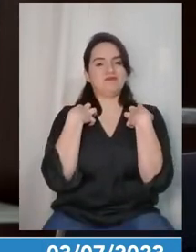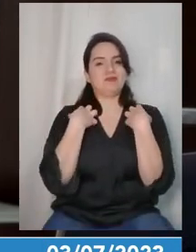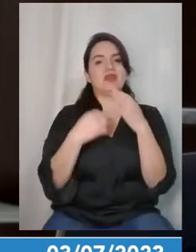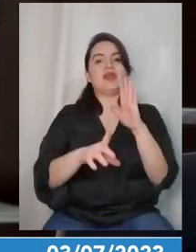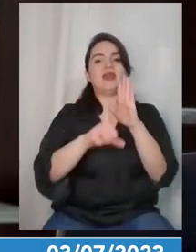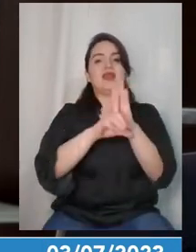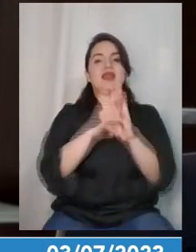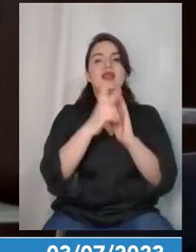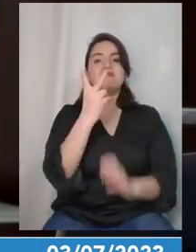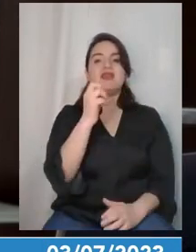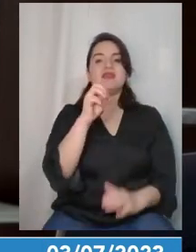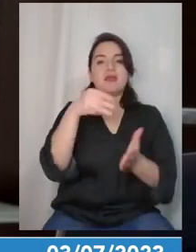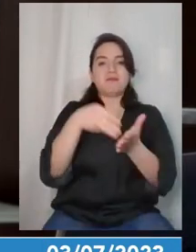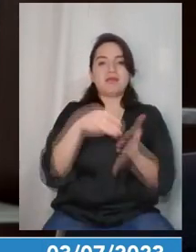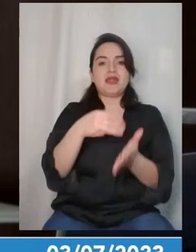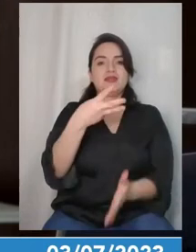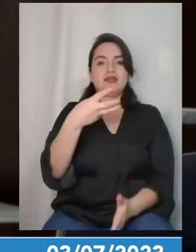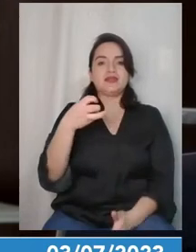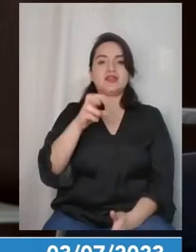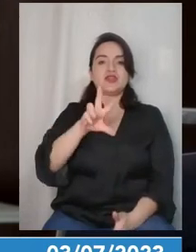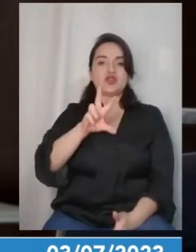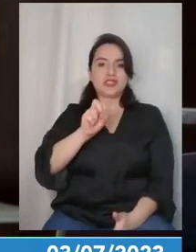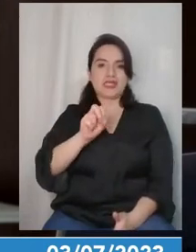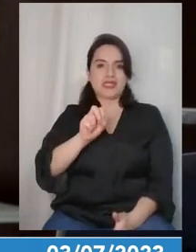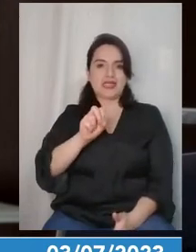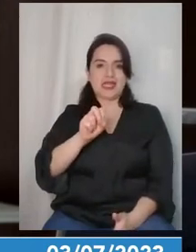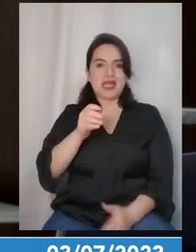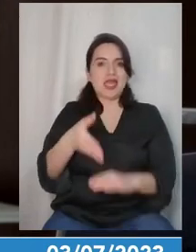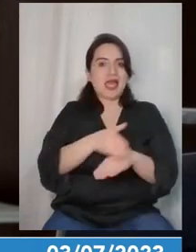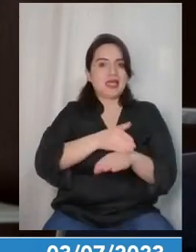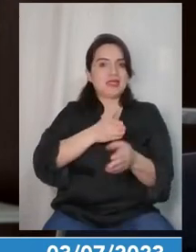que mencioné en un principio. Efectivamente, esta ley